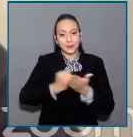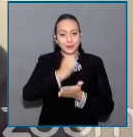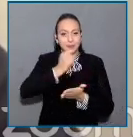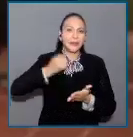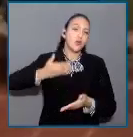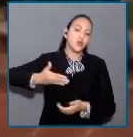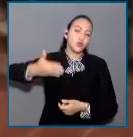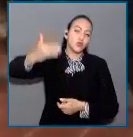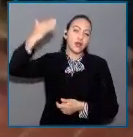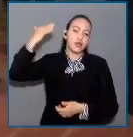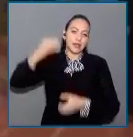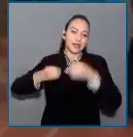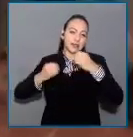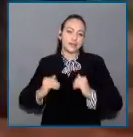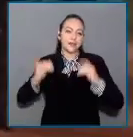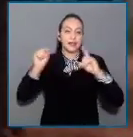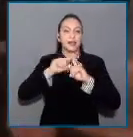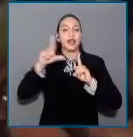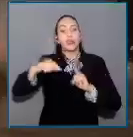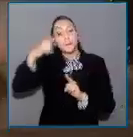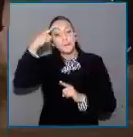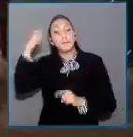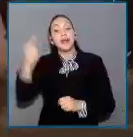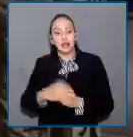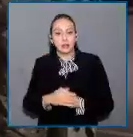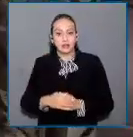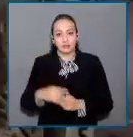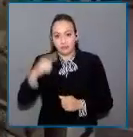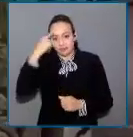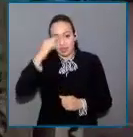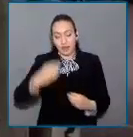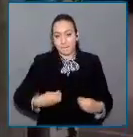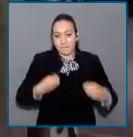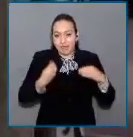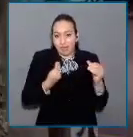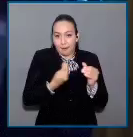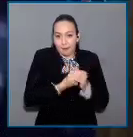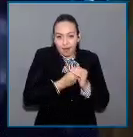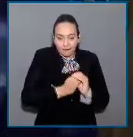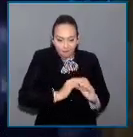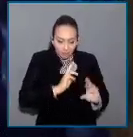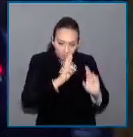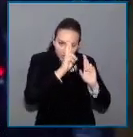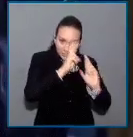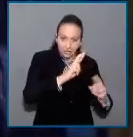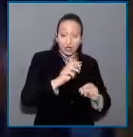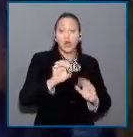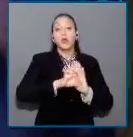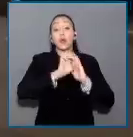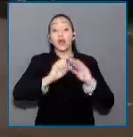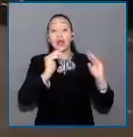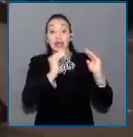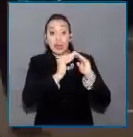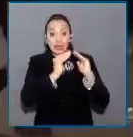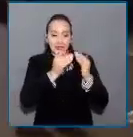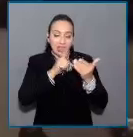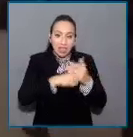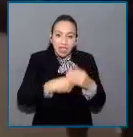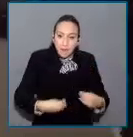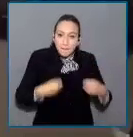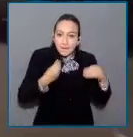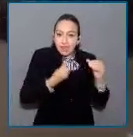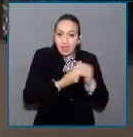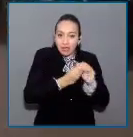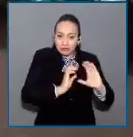para garantizar el derecho a la intimidad y la inviolabilidad del domicilio. Explicó que el Tribunal Constitucional de nuestro